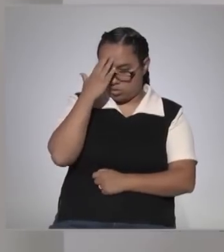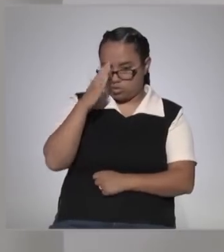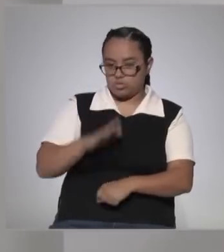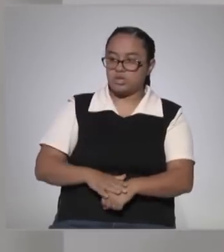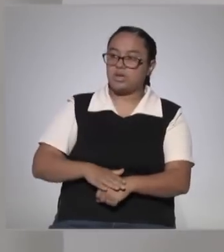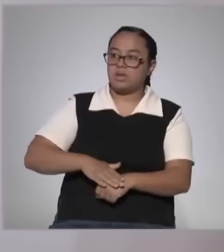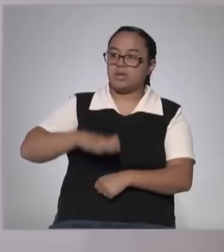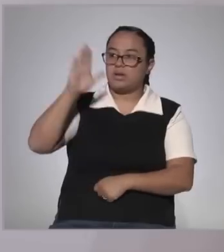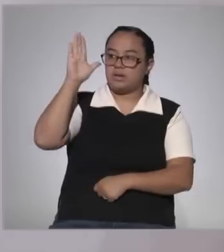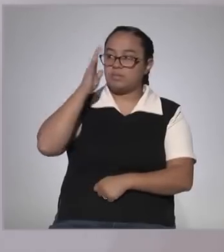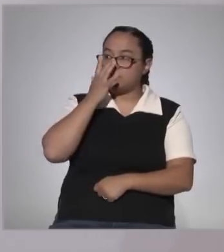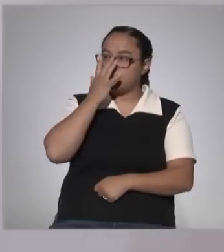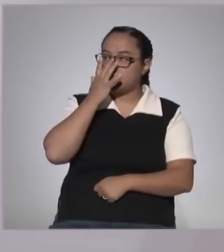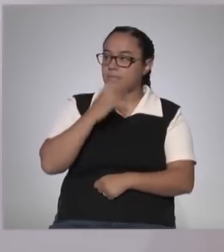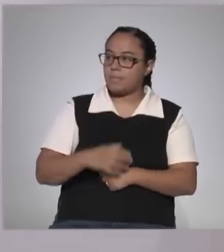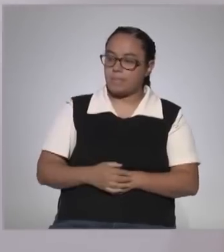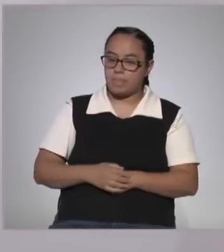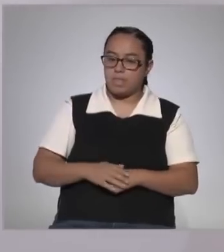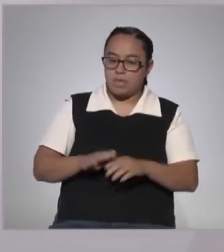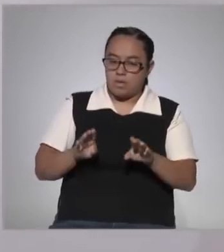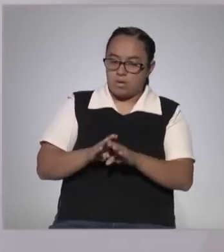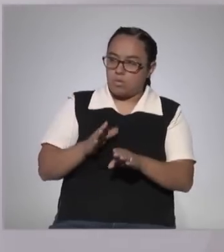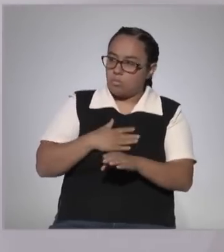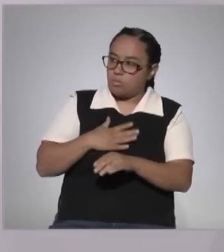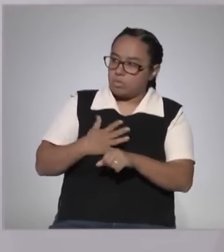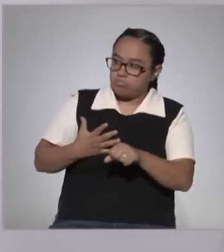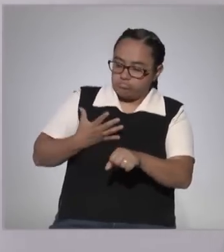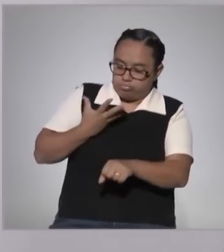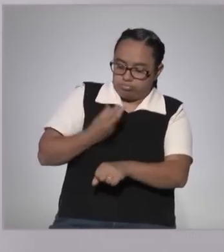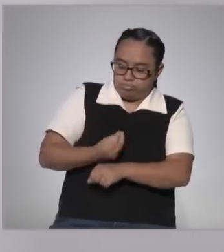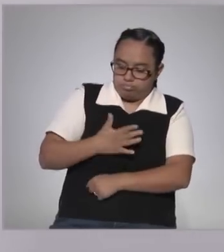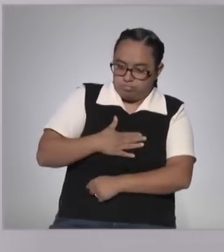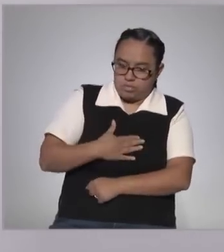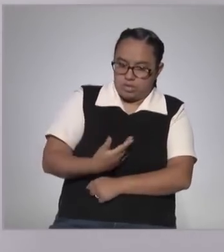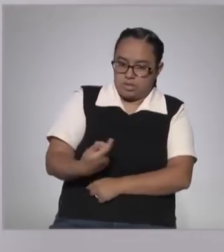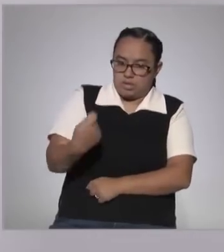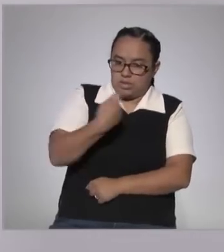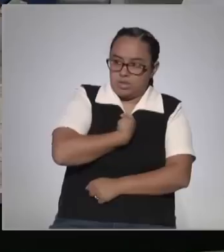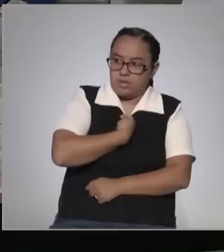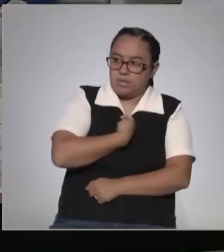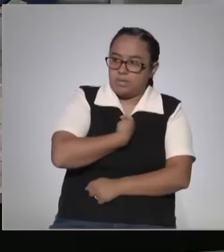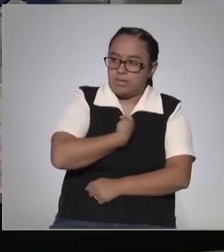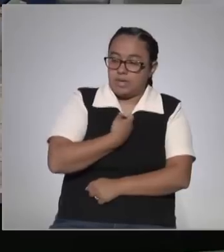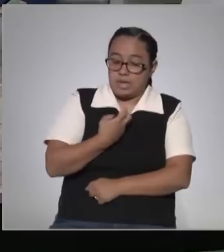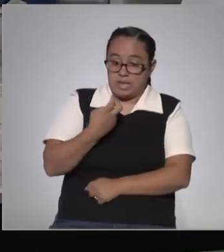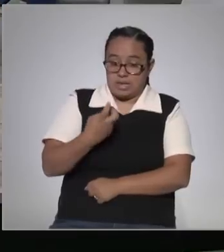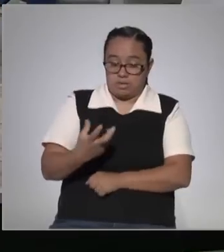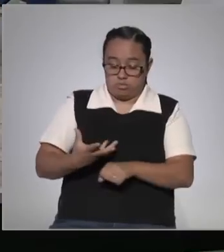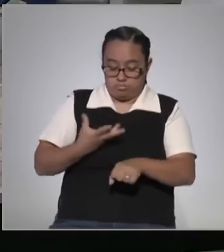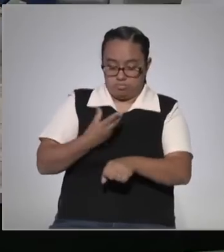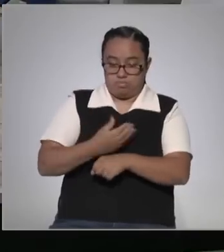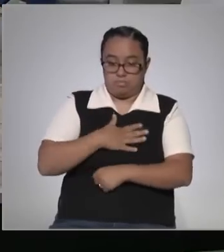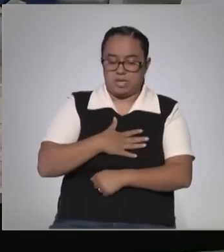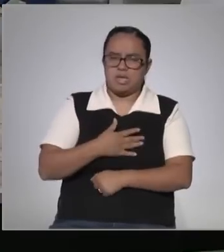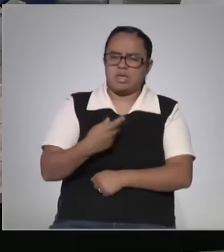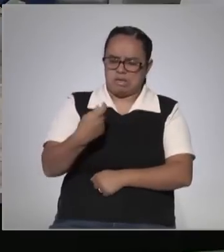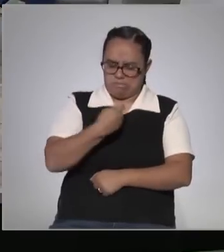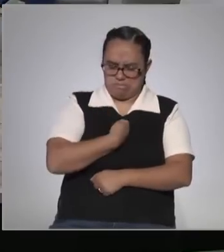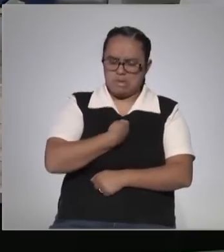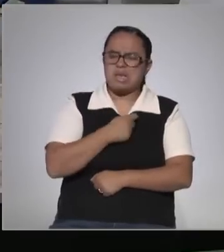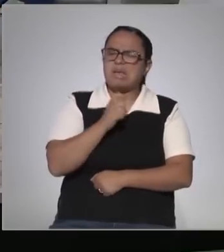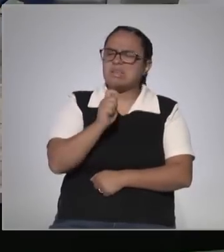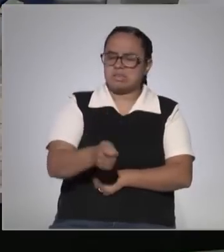llama reconstrucción identitaria. En esta reconstrucción identitaria, nosotros como seres